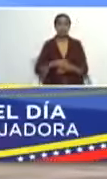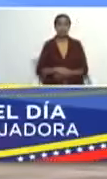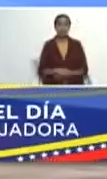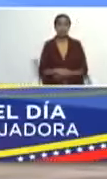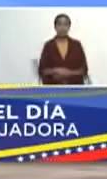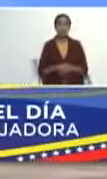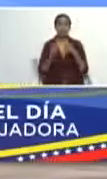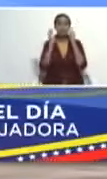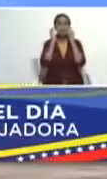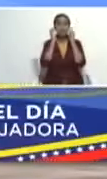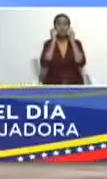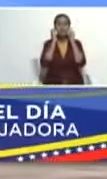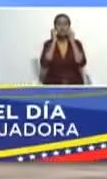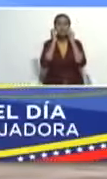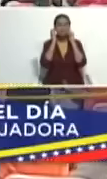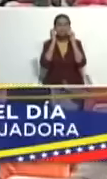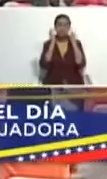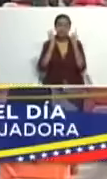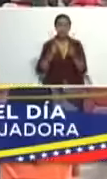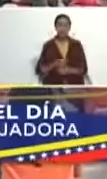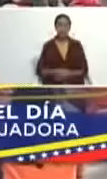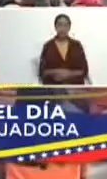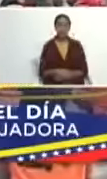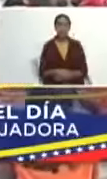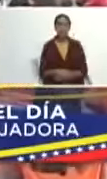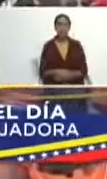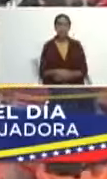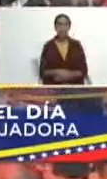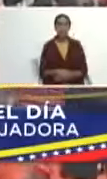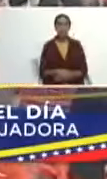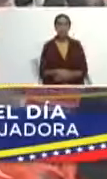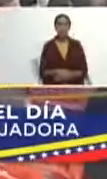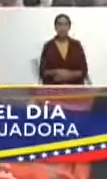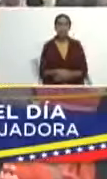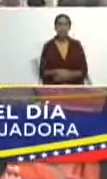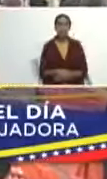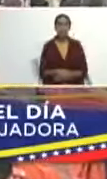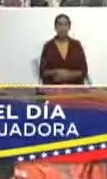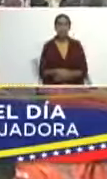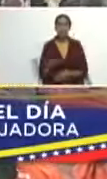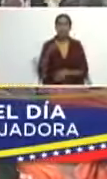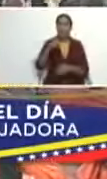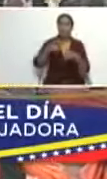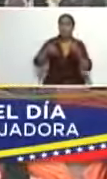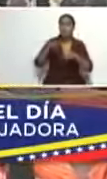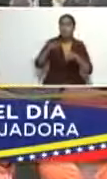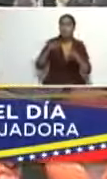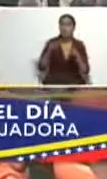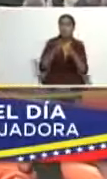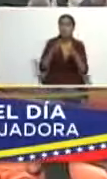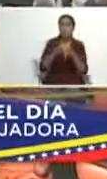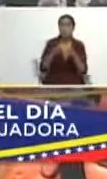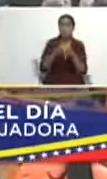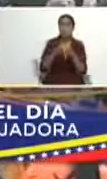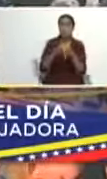Ya, Reinaldo yo lo conocí en los años 80, era dirigente de la Asociación de Vecinos de la UDE,